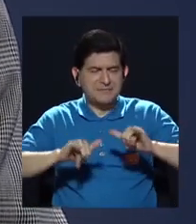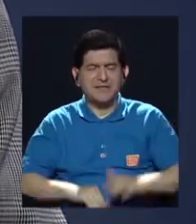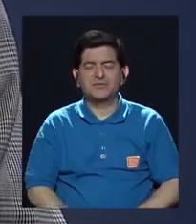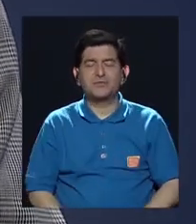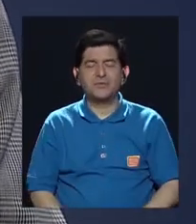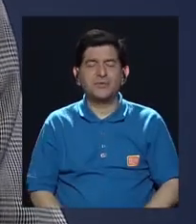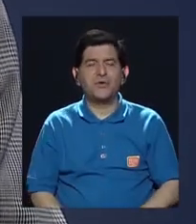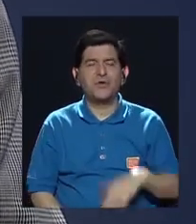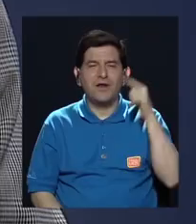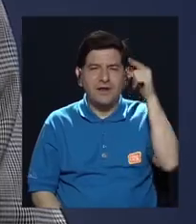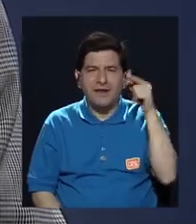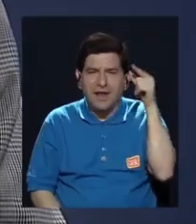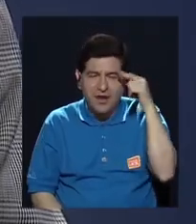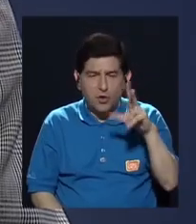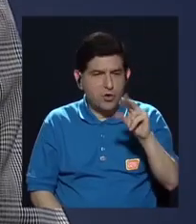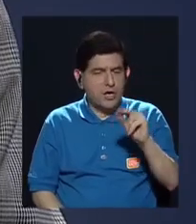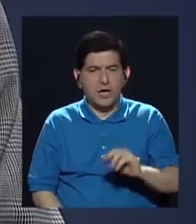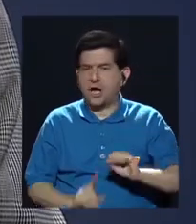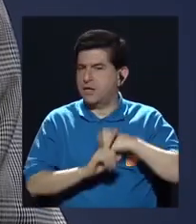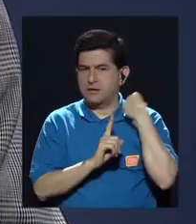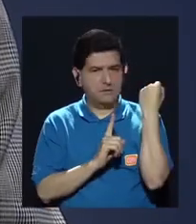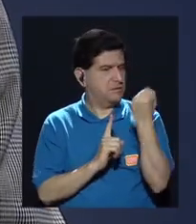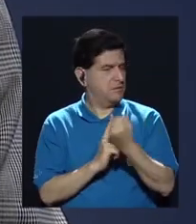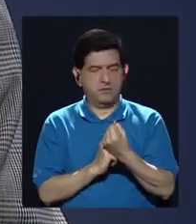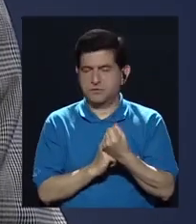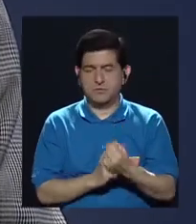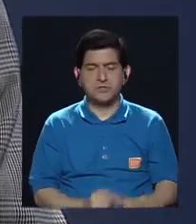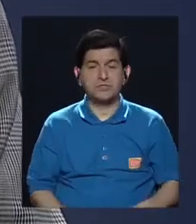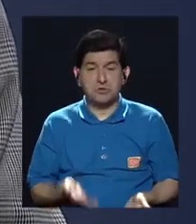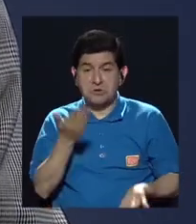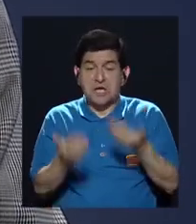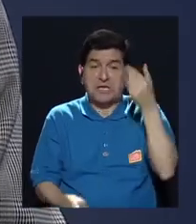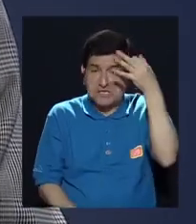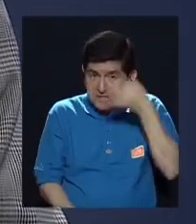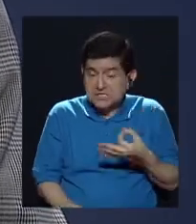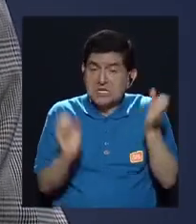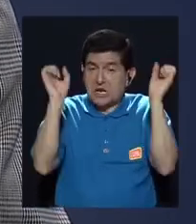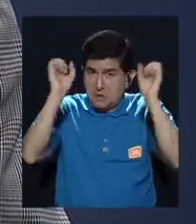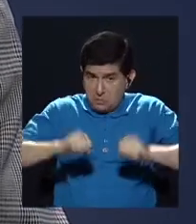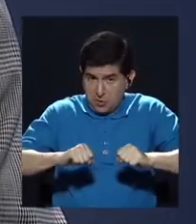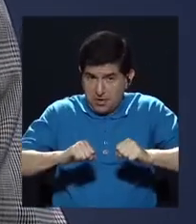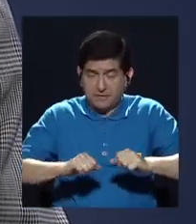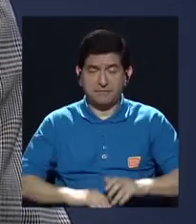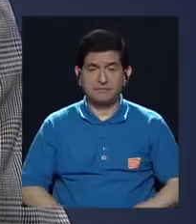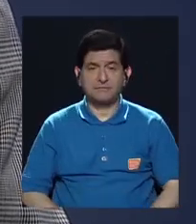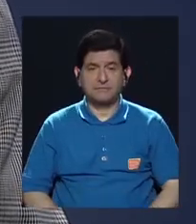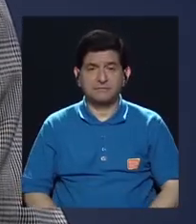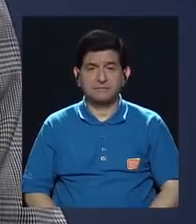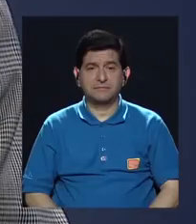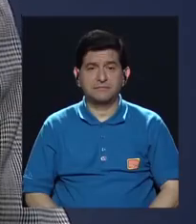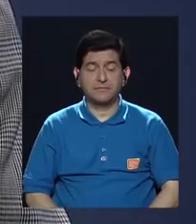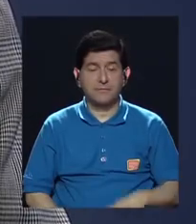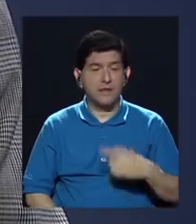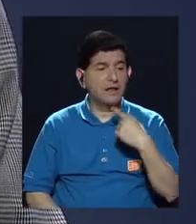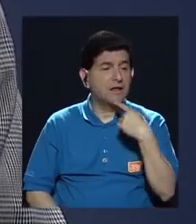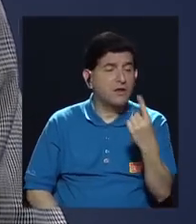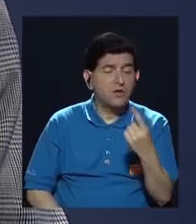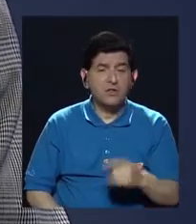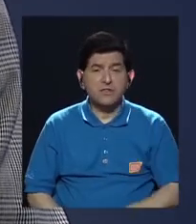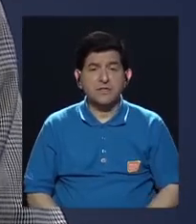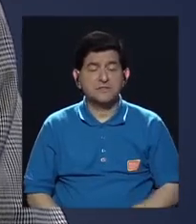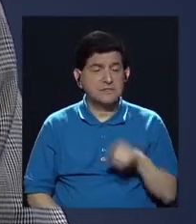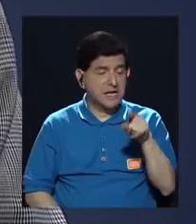prevaleció el sentido común y no se dieron situaciones que eran previsibles. Por ejemplo, lo